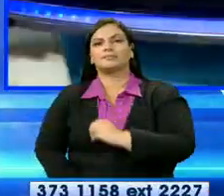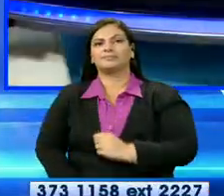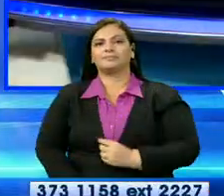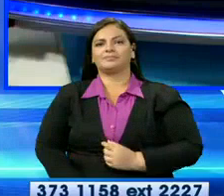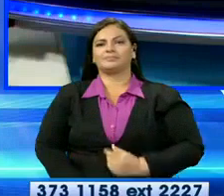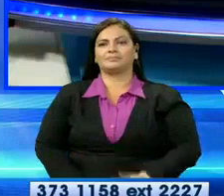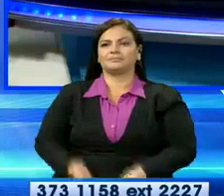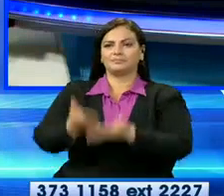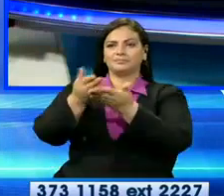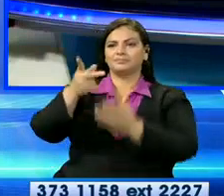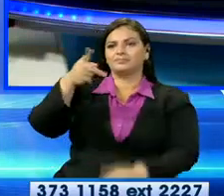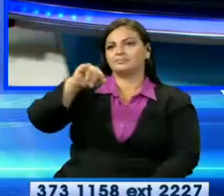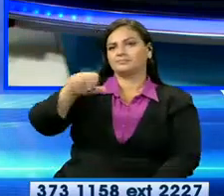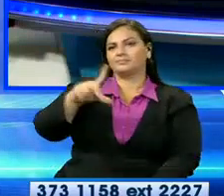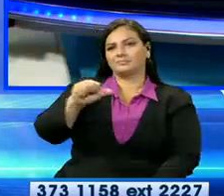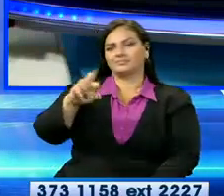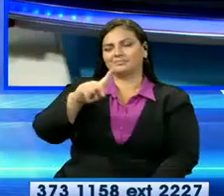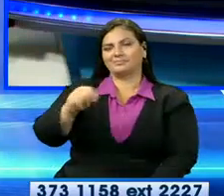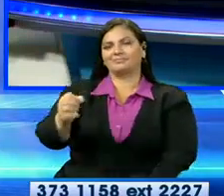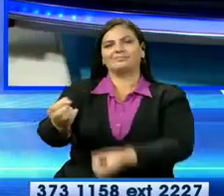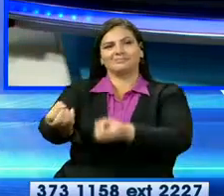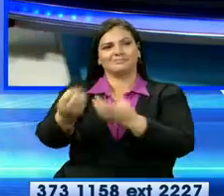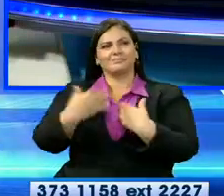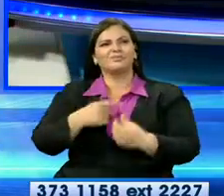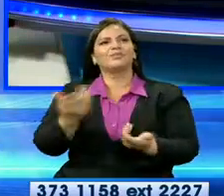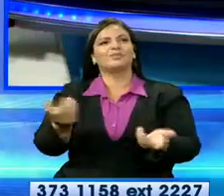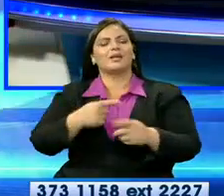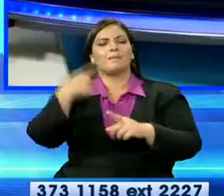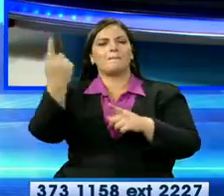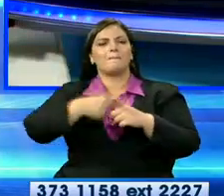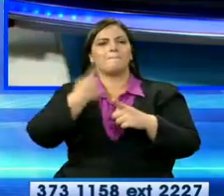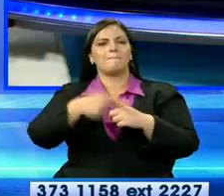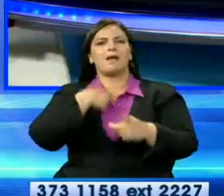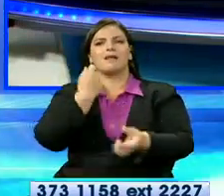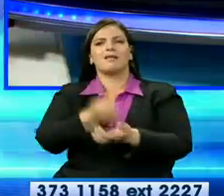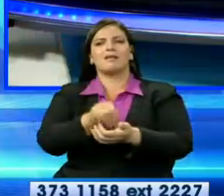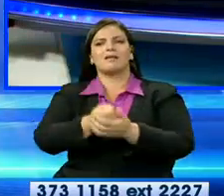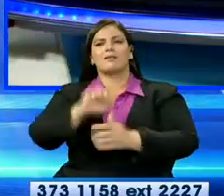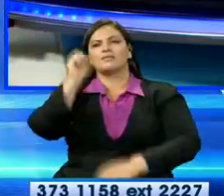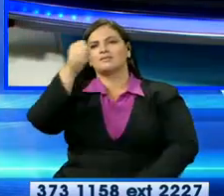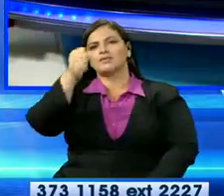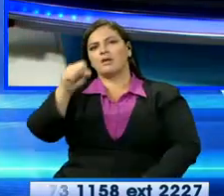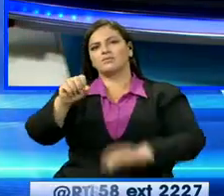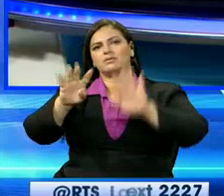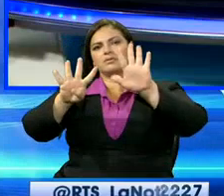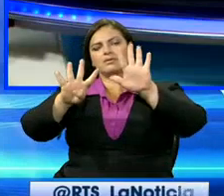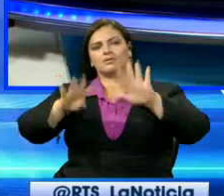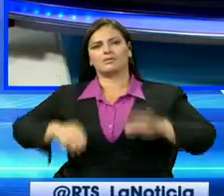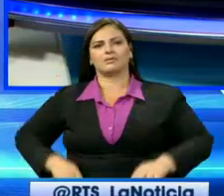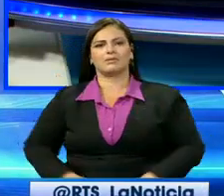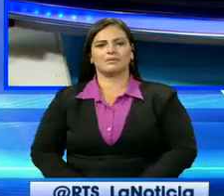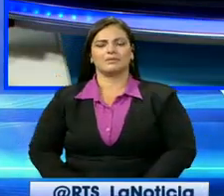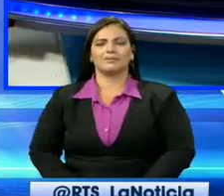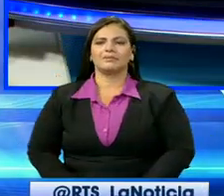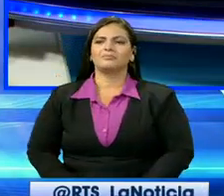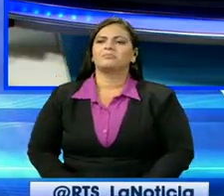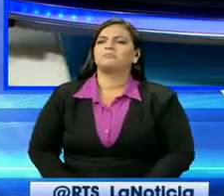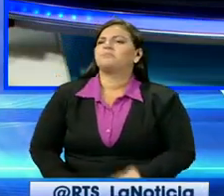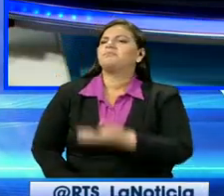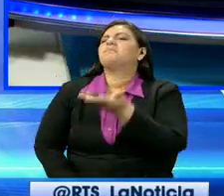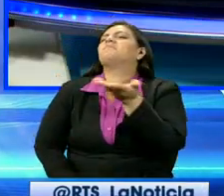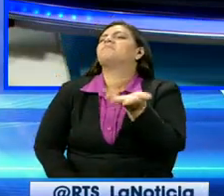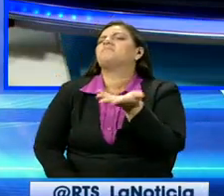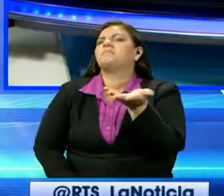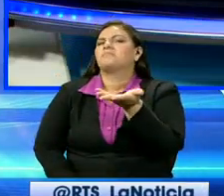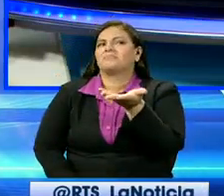Pilar Vera, lista para informarnos. Desde el mercado de Sauces 9. A ver, ya está lista desde el mercado de Sauces 9. Vamos a ver qué novedades existen por allá, porque